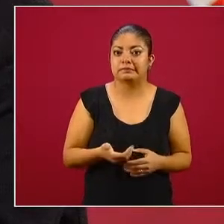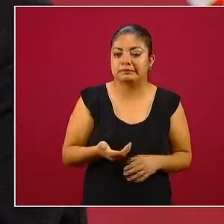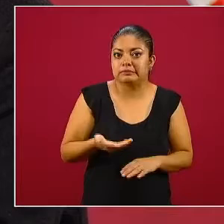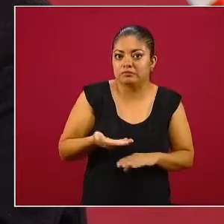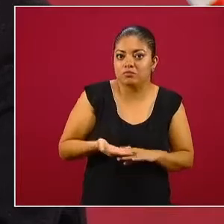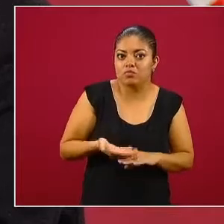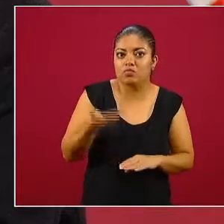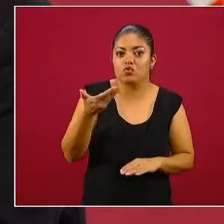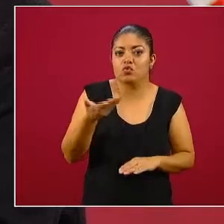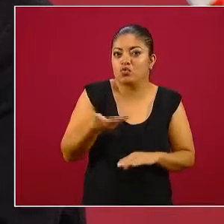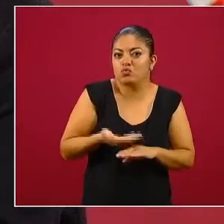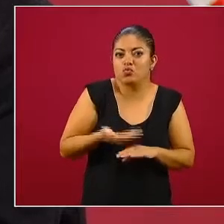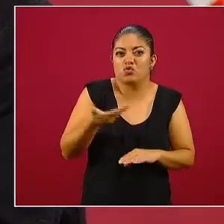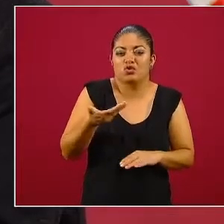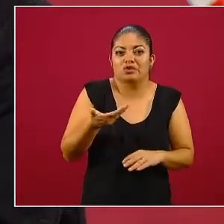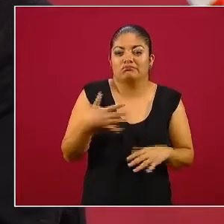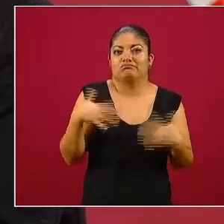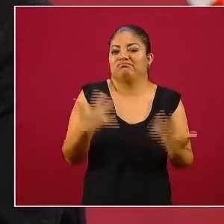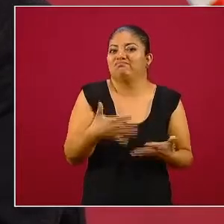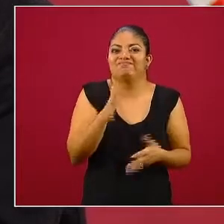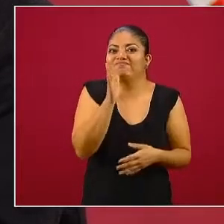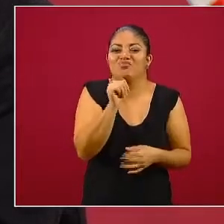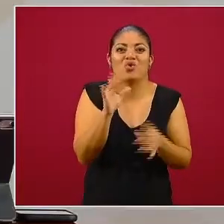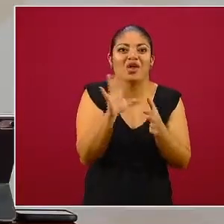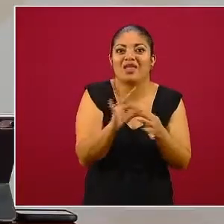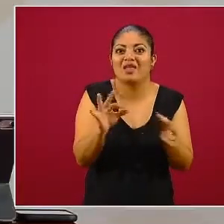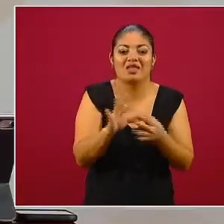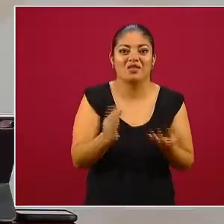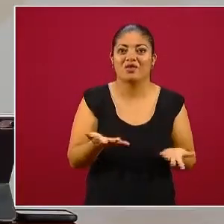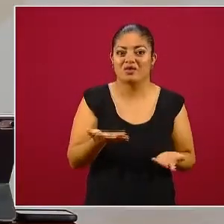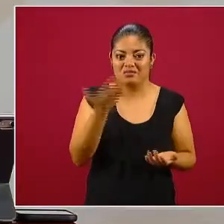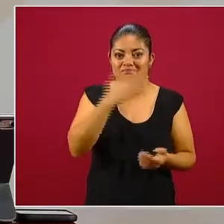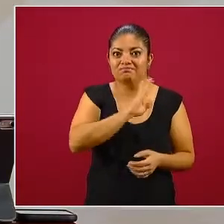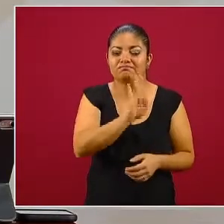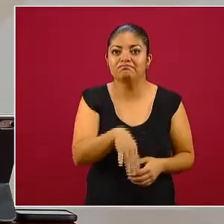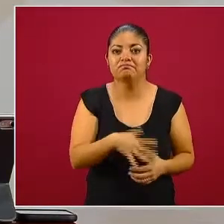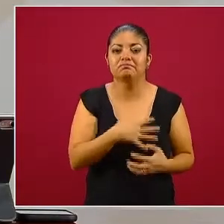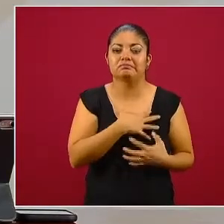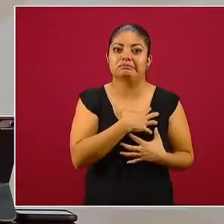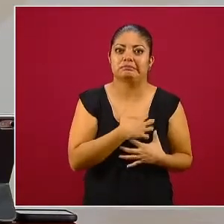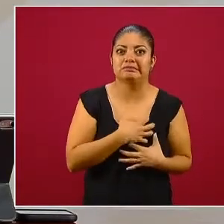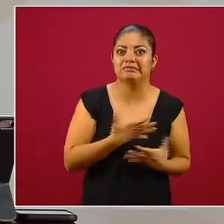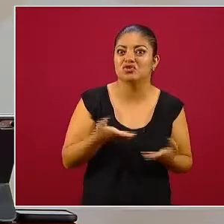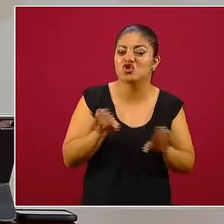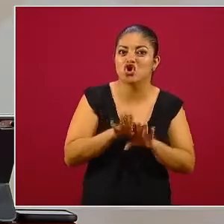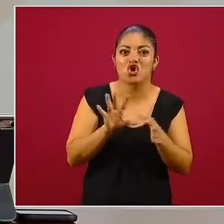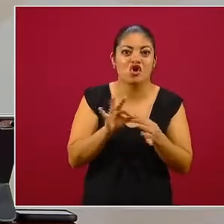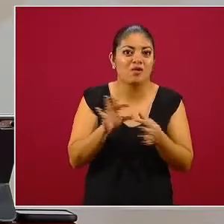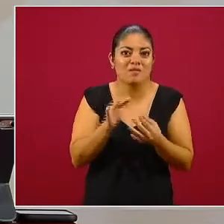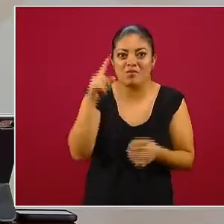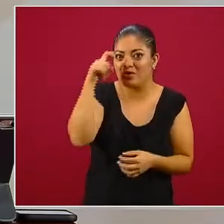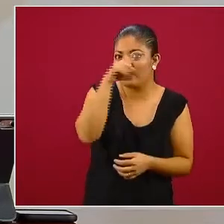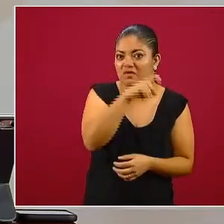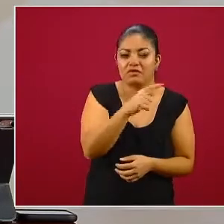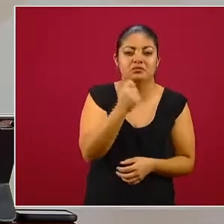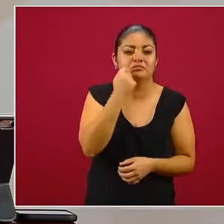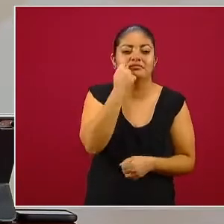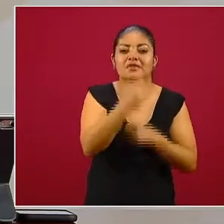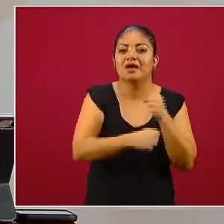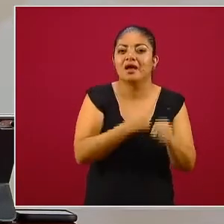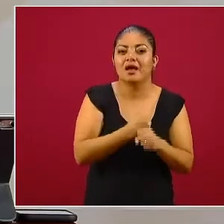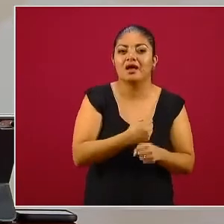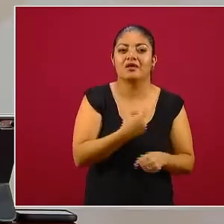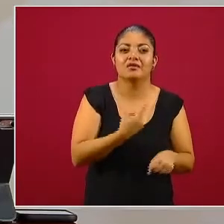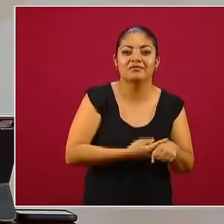muy, muy grande, difícil de describir. Yo creo que no hay palabras para describir la pérdida de un ser querido. Tenga cualquier edad, tenga o